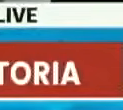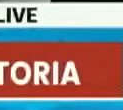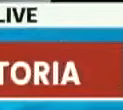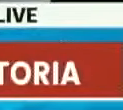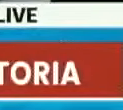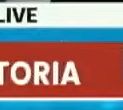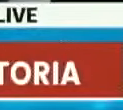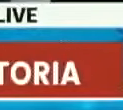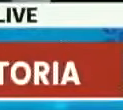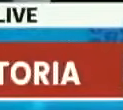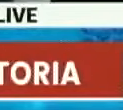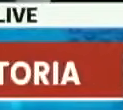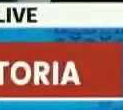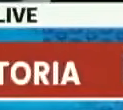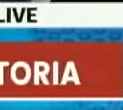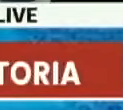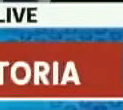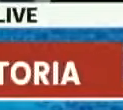este calor humano,